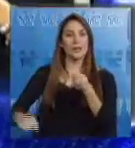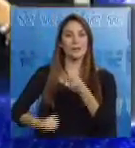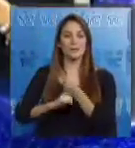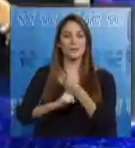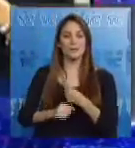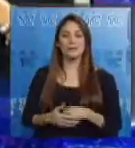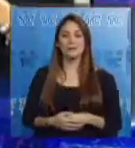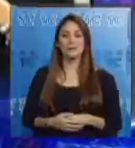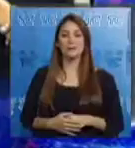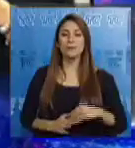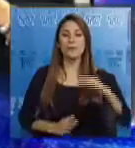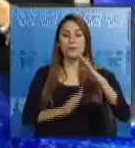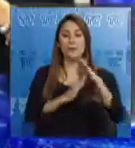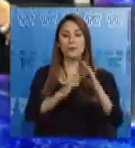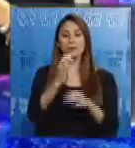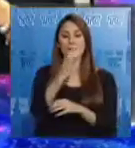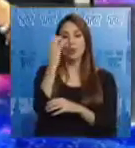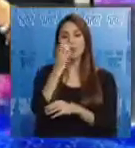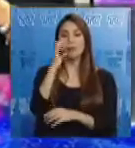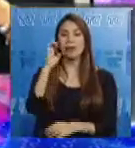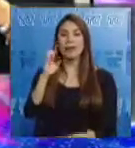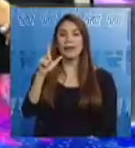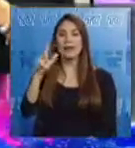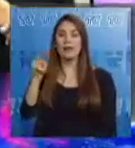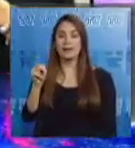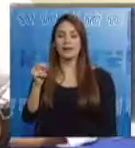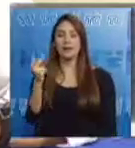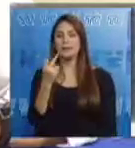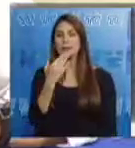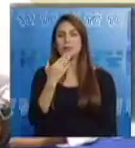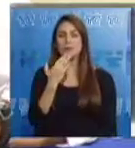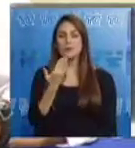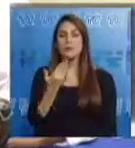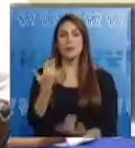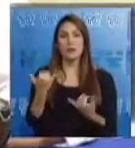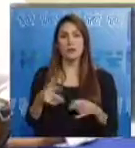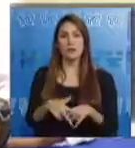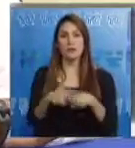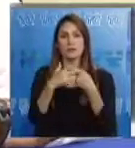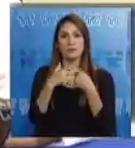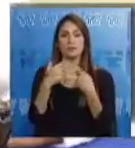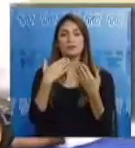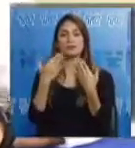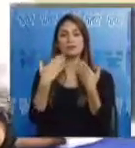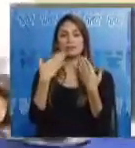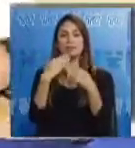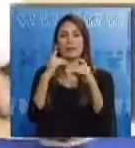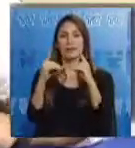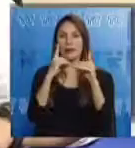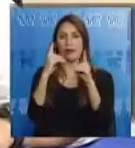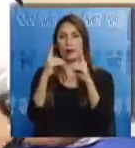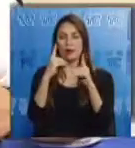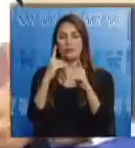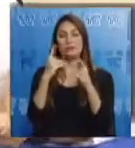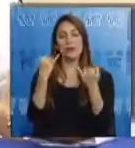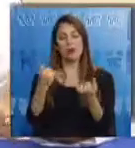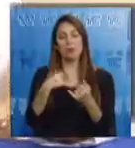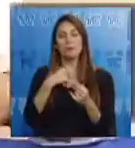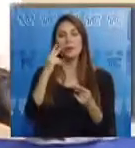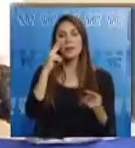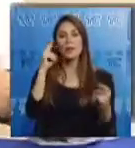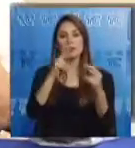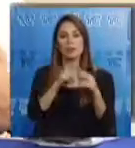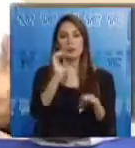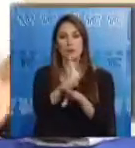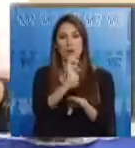Diálogos de Paz Colombia ELN. Estamos listos para que inicien los diálogos. Y sí, es un reconocimiento a la seriedad del